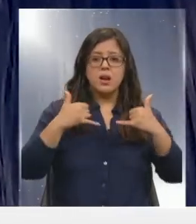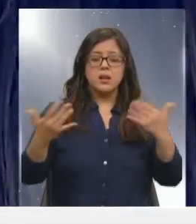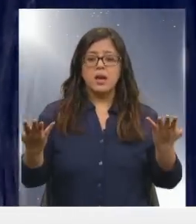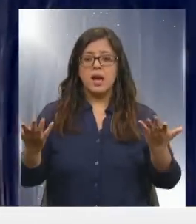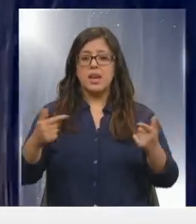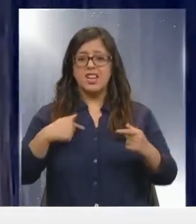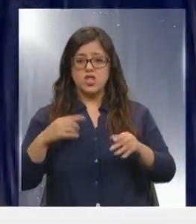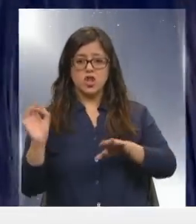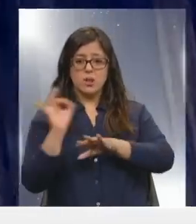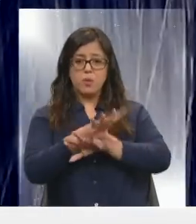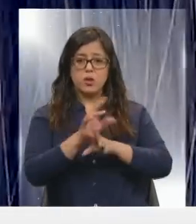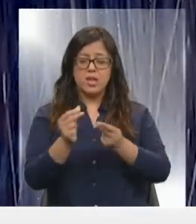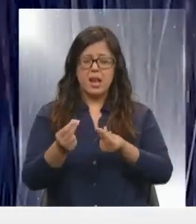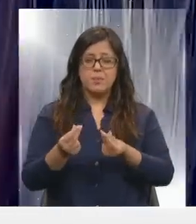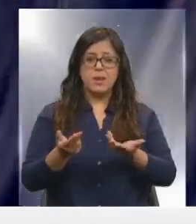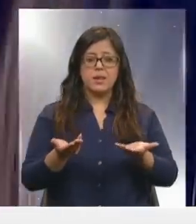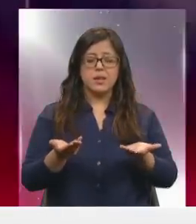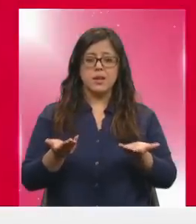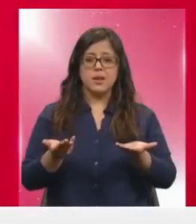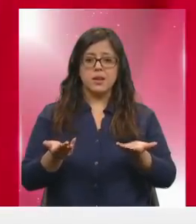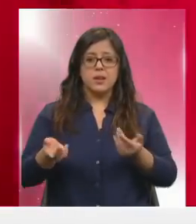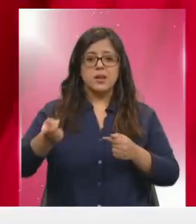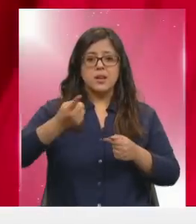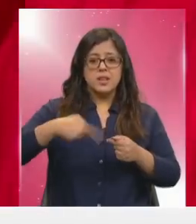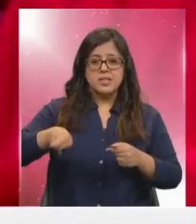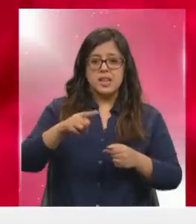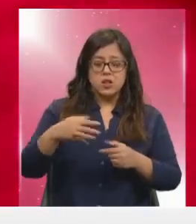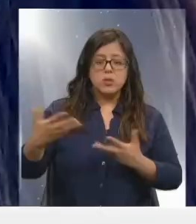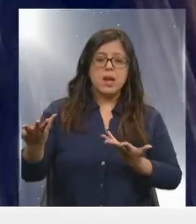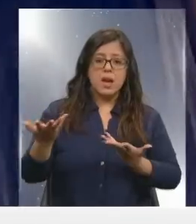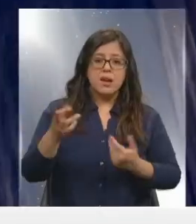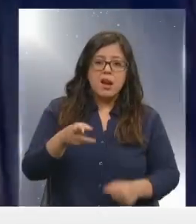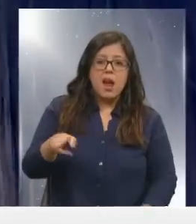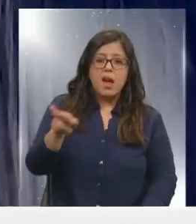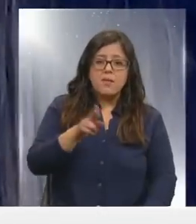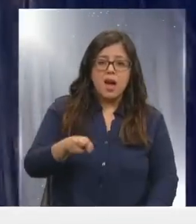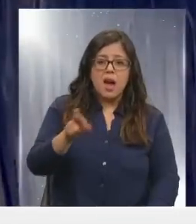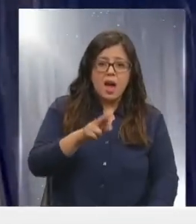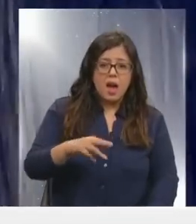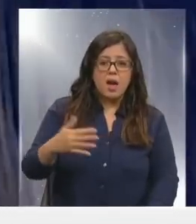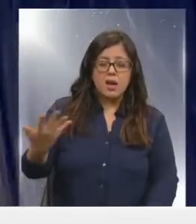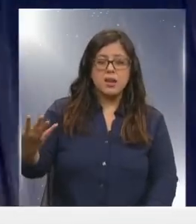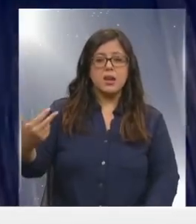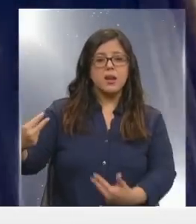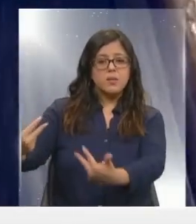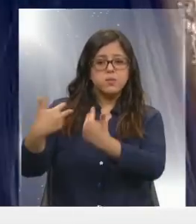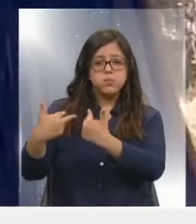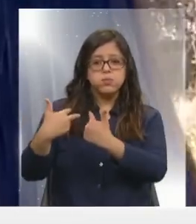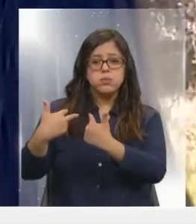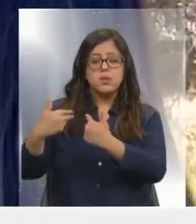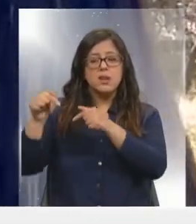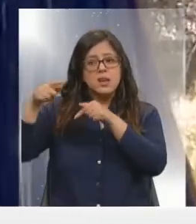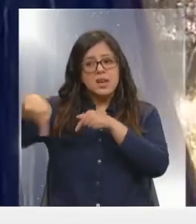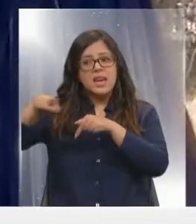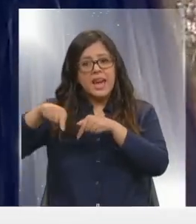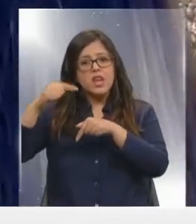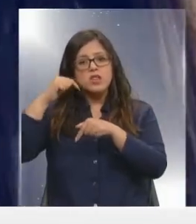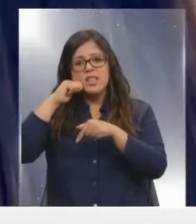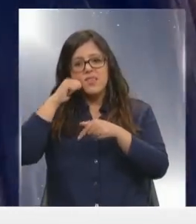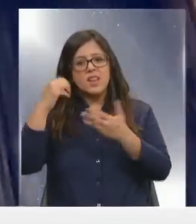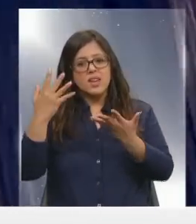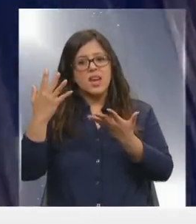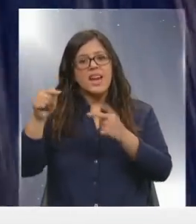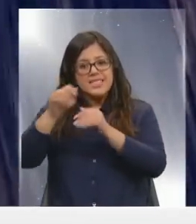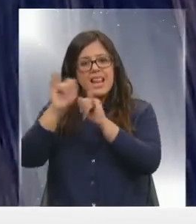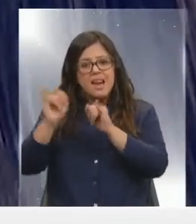les depositara la plata y ellos insistían. Esa es como la manera de jugar la mente de ellos,